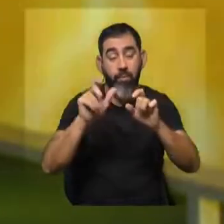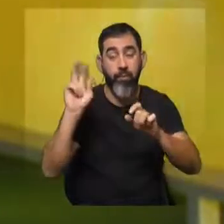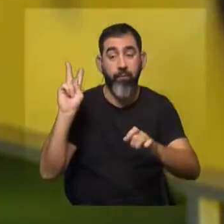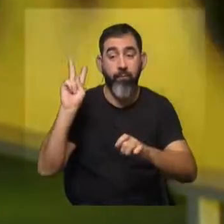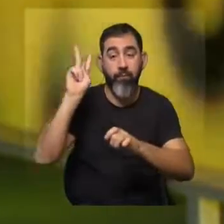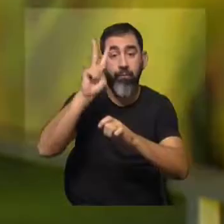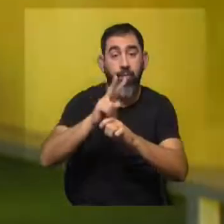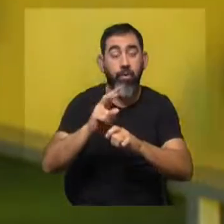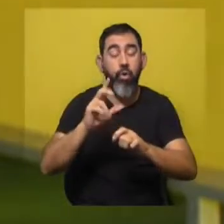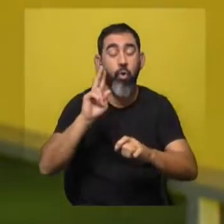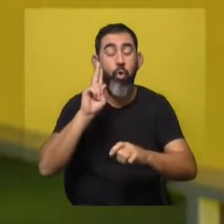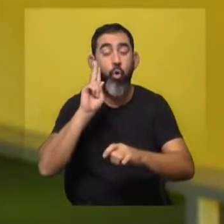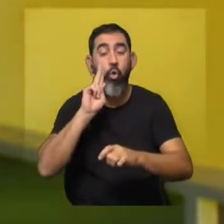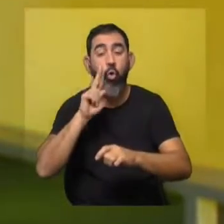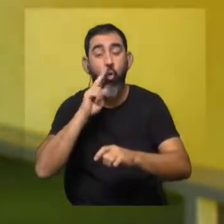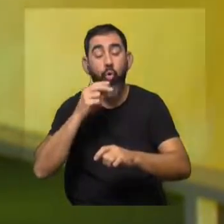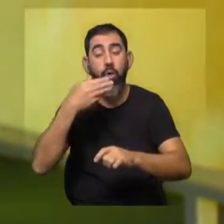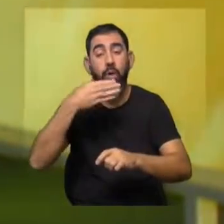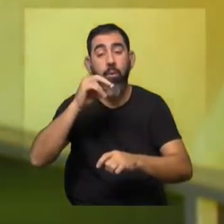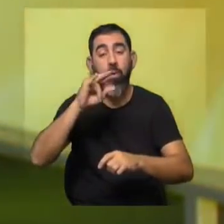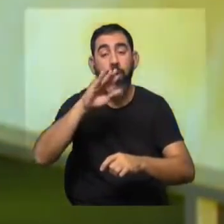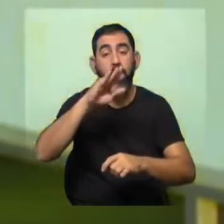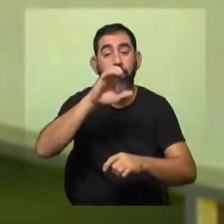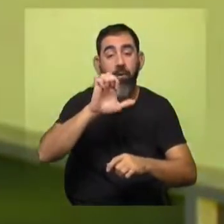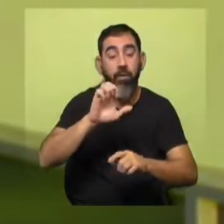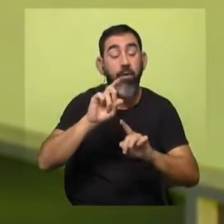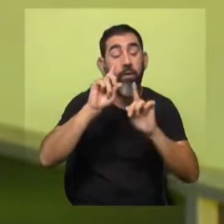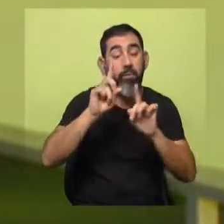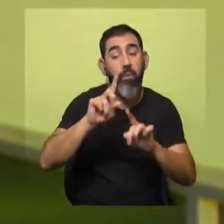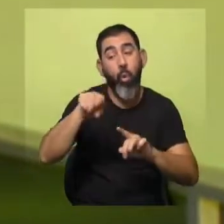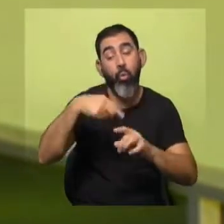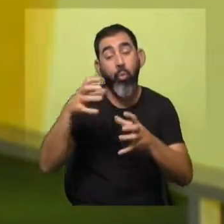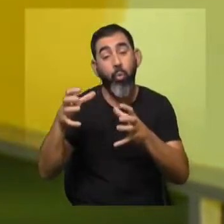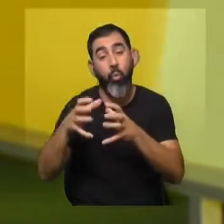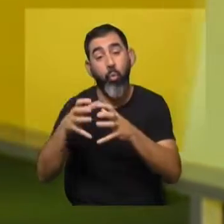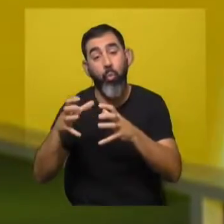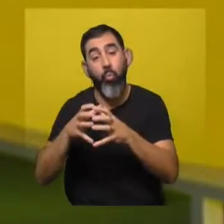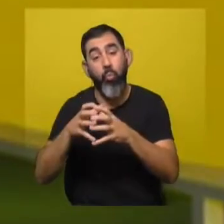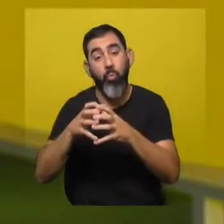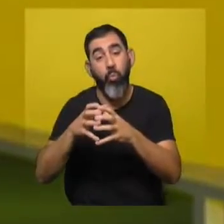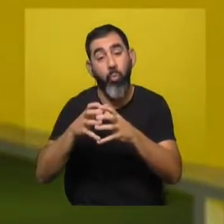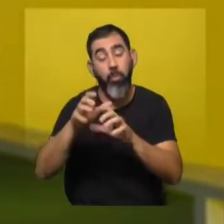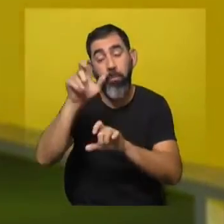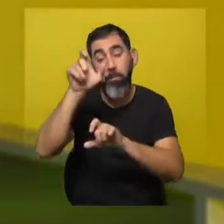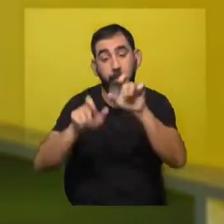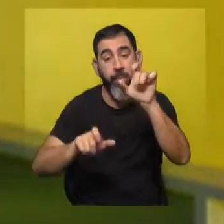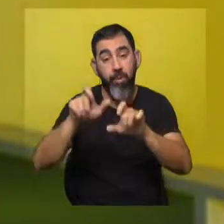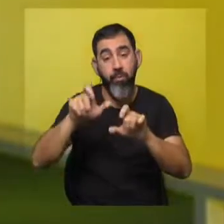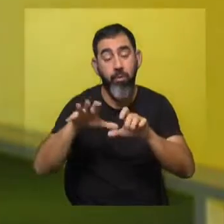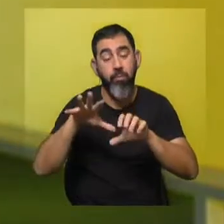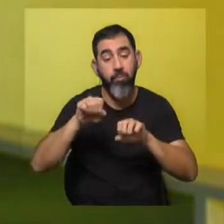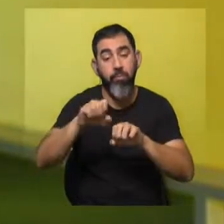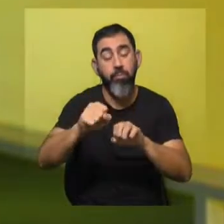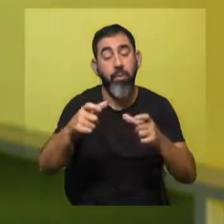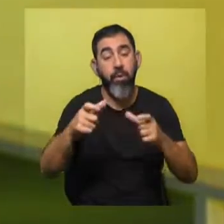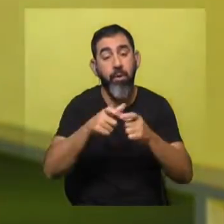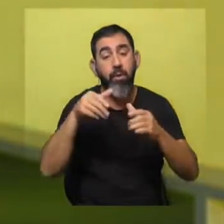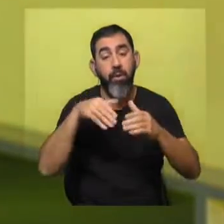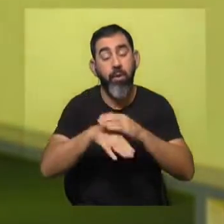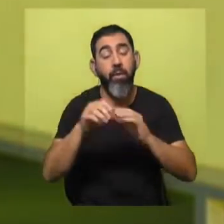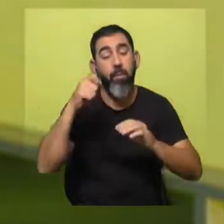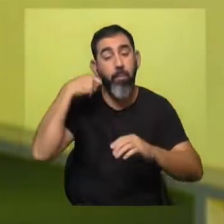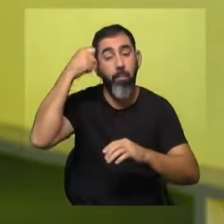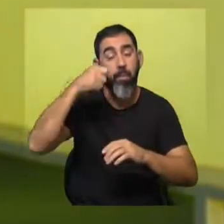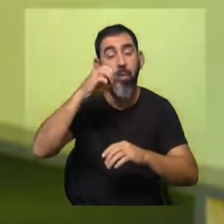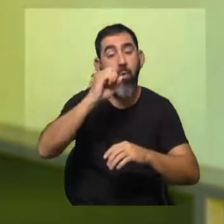colores rosa a ver la película de Barbie y está toda la otra barra, o con mucha gente en común que también está agotando entradas para ver la